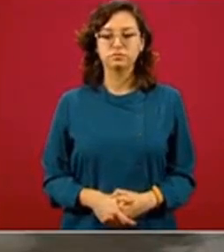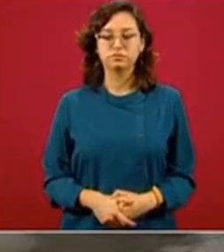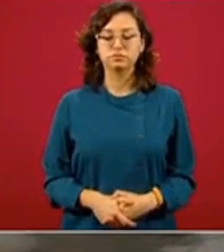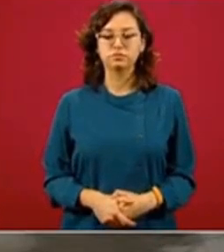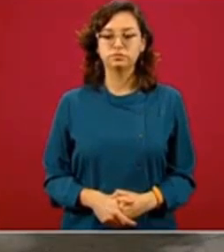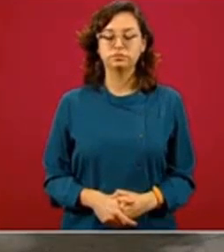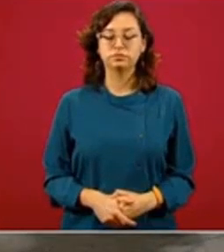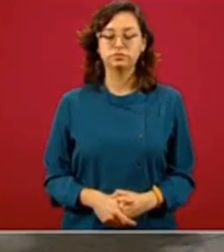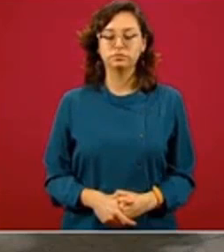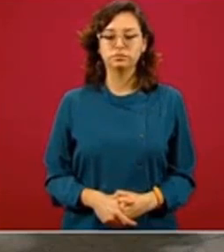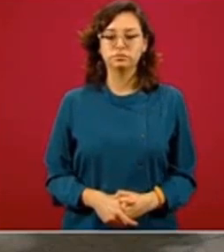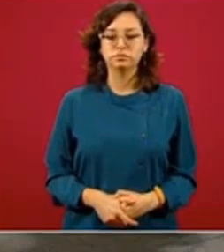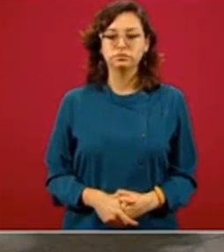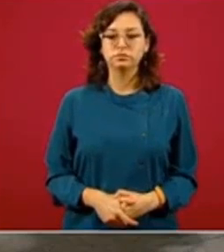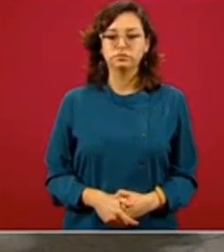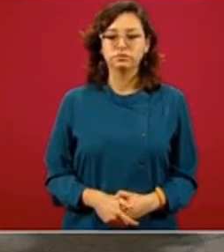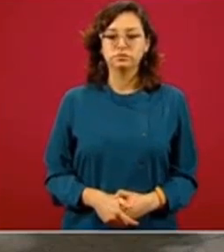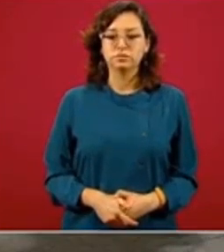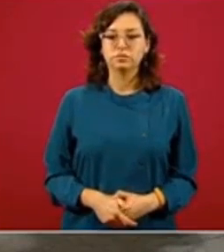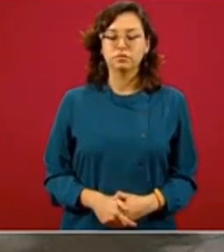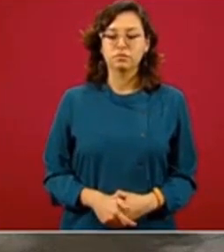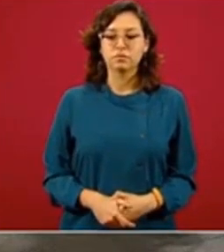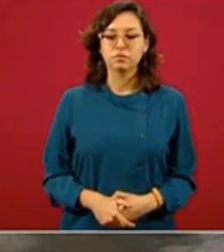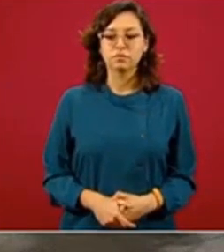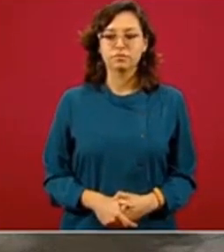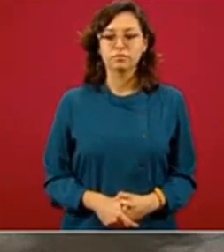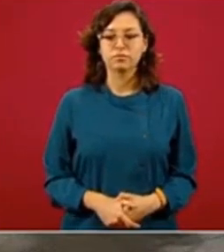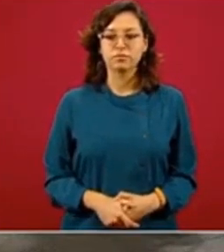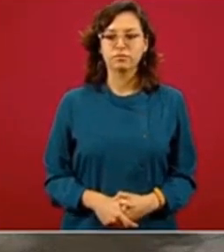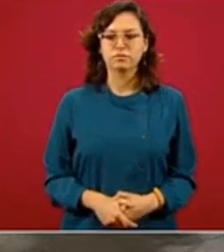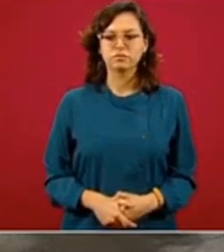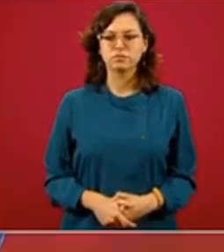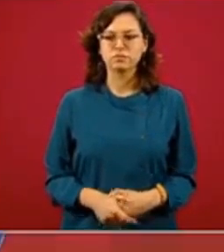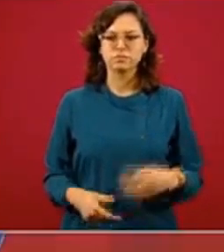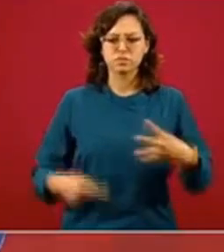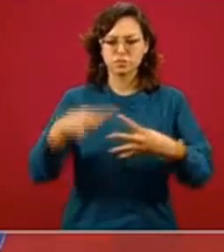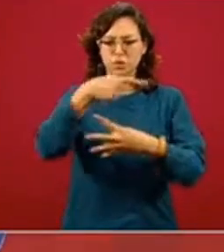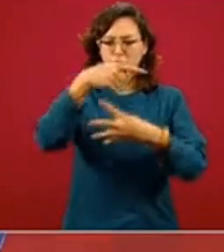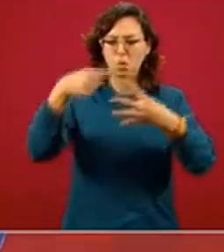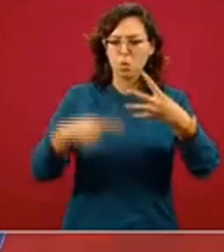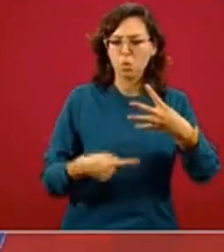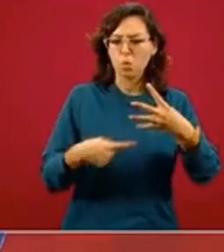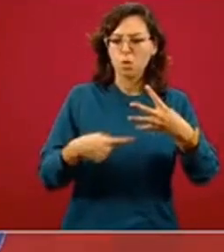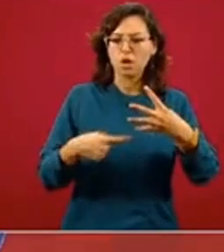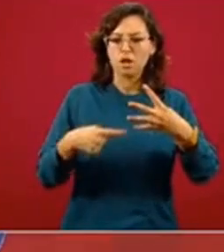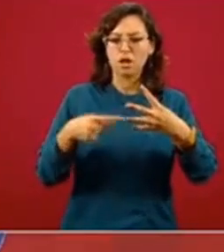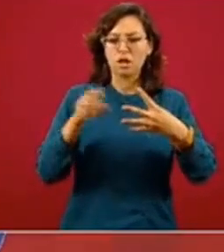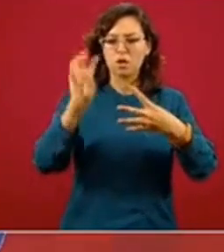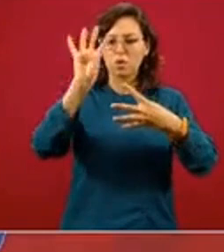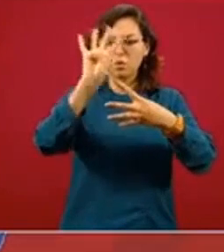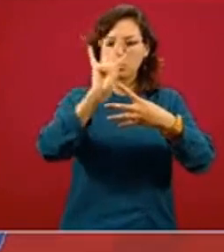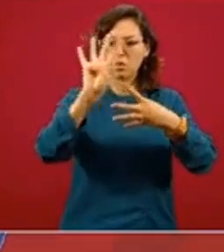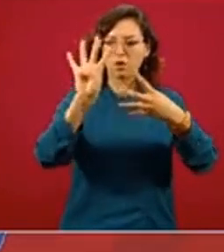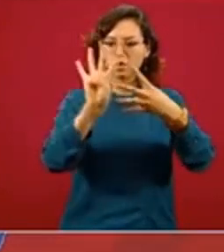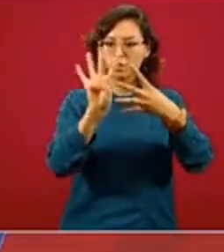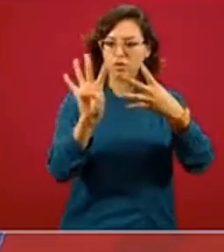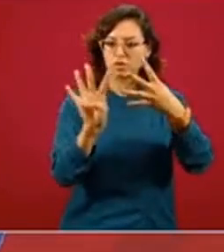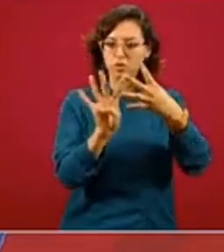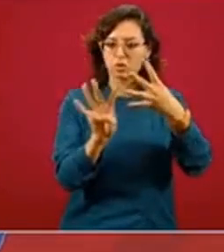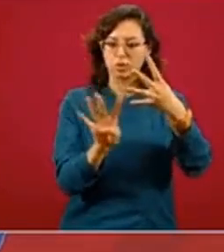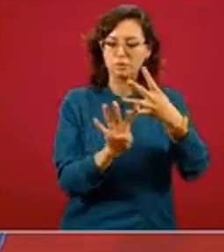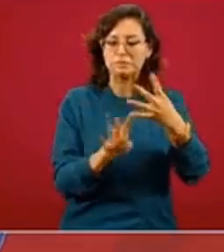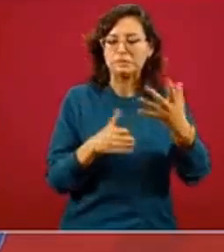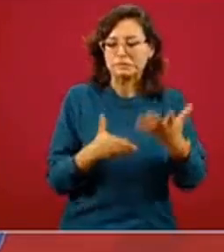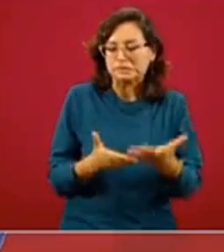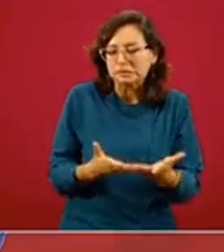qué color. Son 16 casillas de la combinación de 4 indicadores con 4 colores. Le invito con todo respeto a ver la